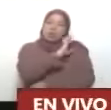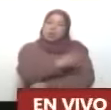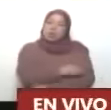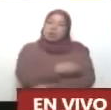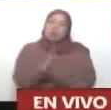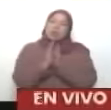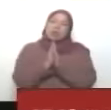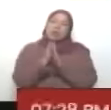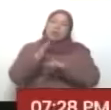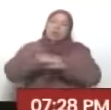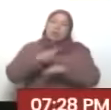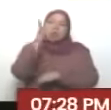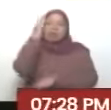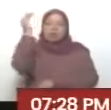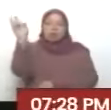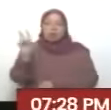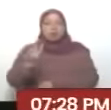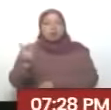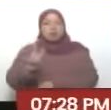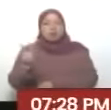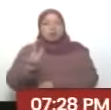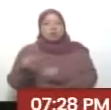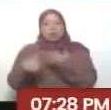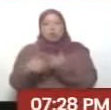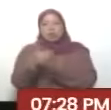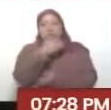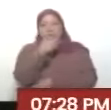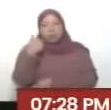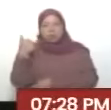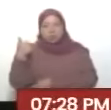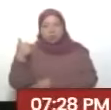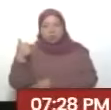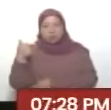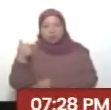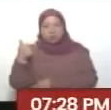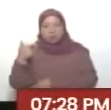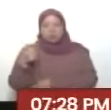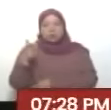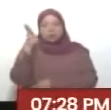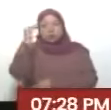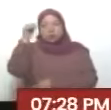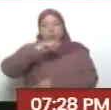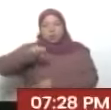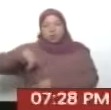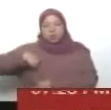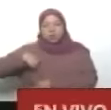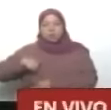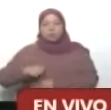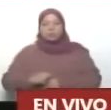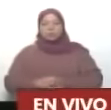pedirle a Dios por Venezuela. Y lo que viene es mejor, y esa fuerza de Dios está con nosotros.